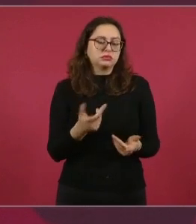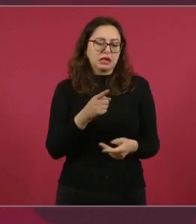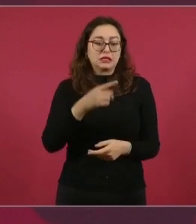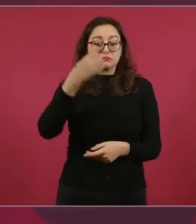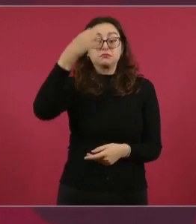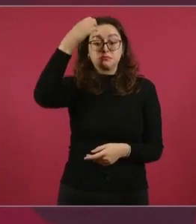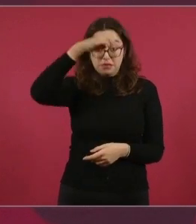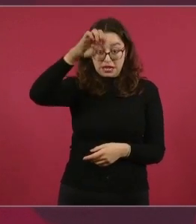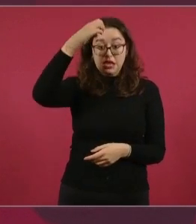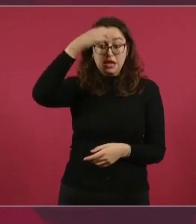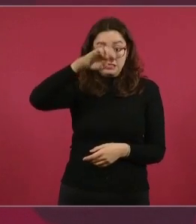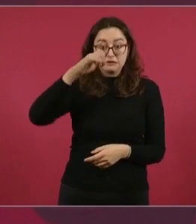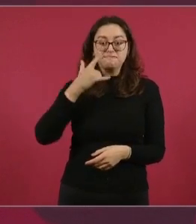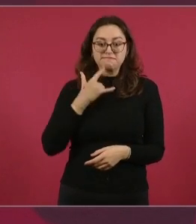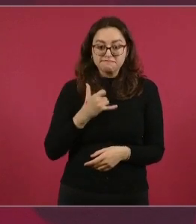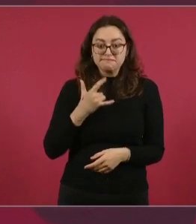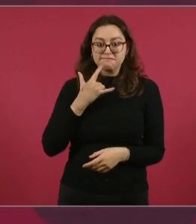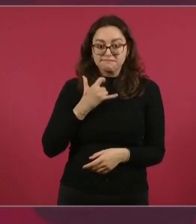Es